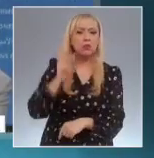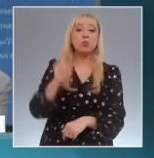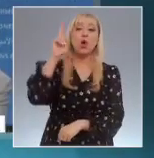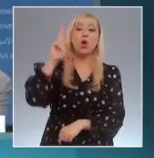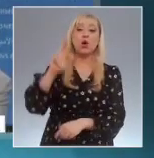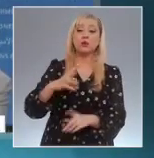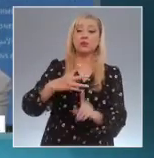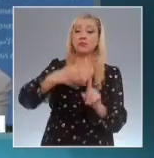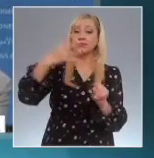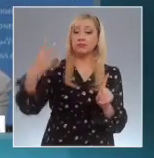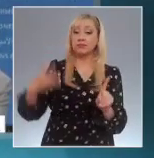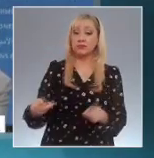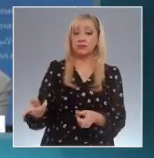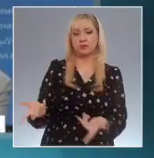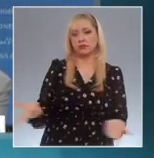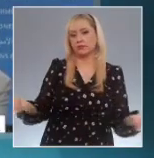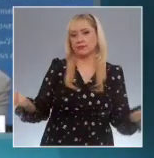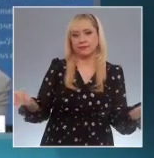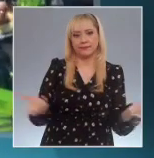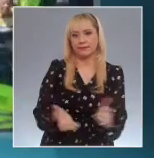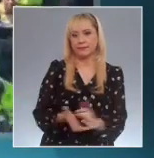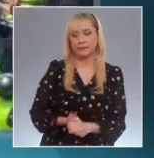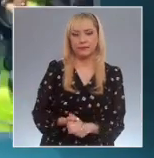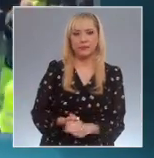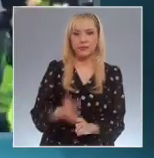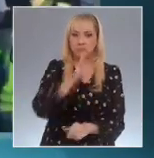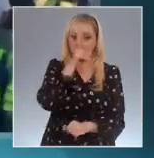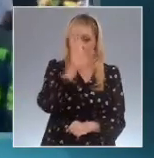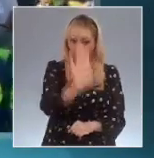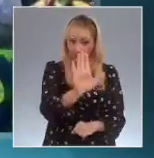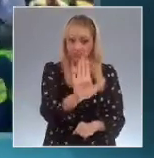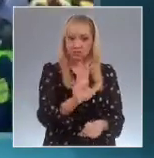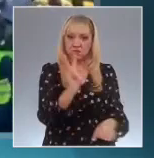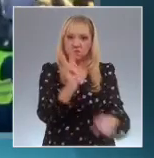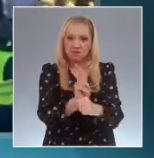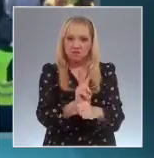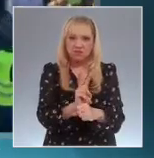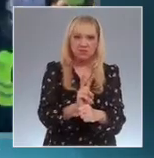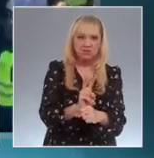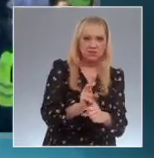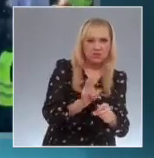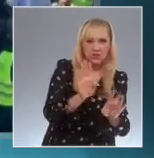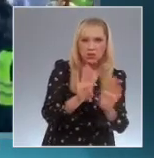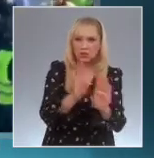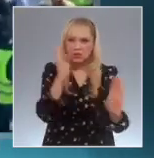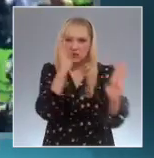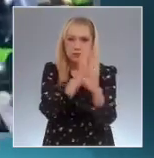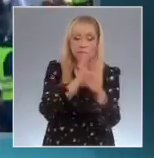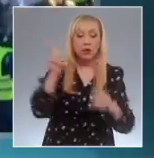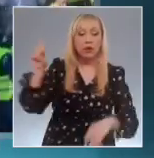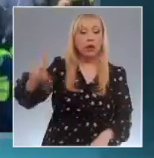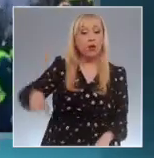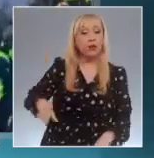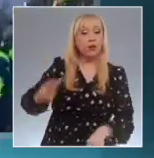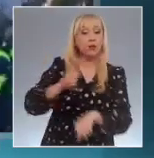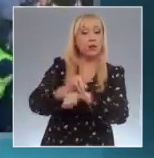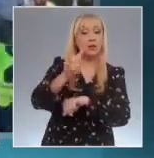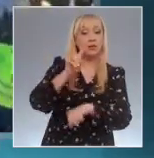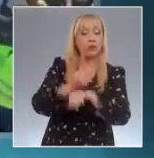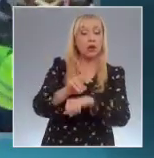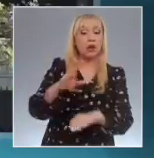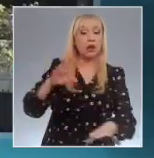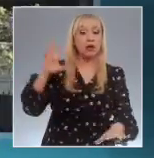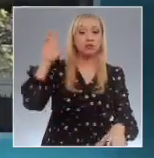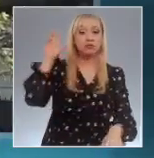Mediante la vigilancia, amenazas y acoso, el gobierno de Venezuela restringe las libertades democráticas a opositores un año antes de las